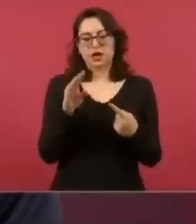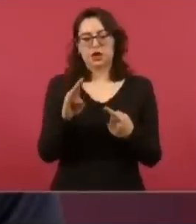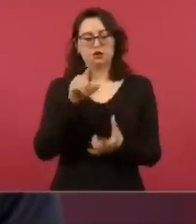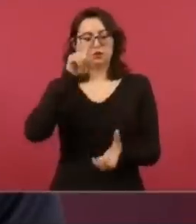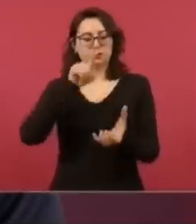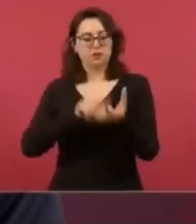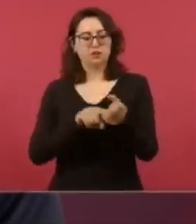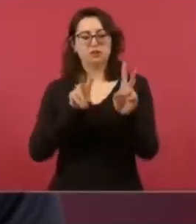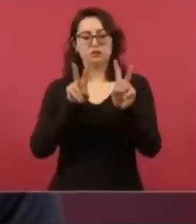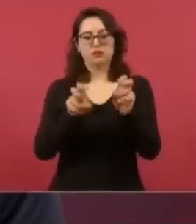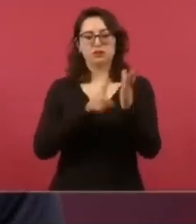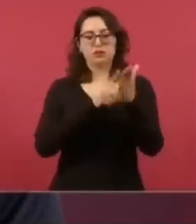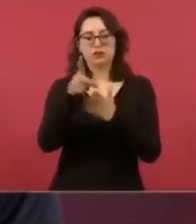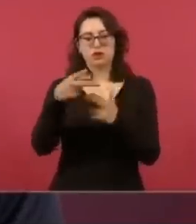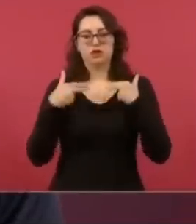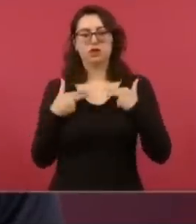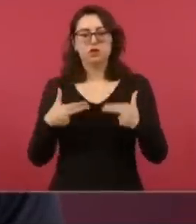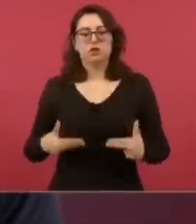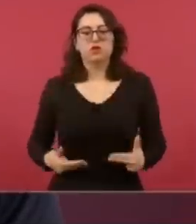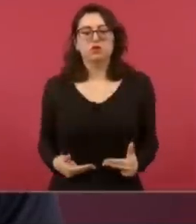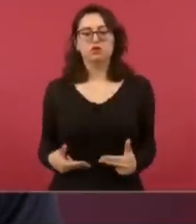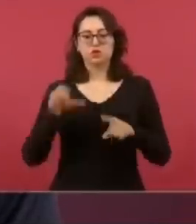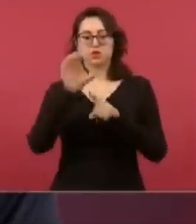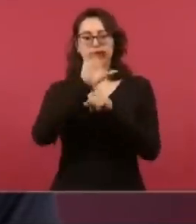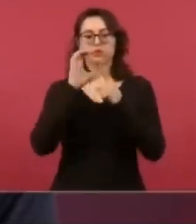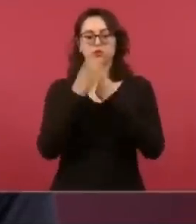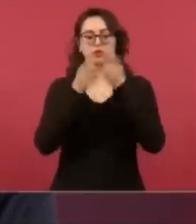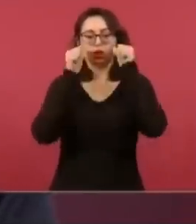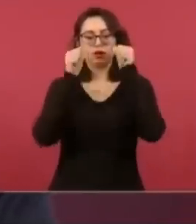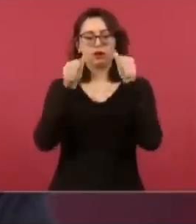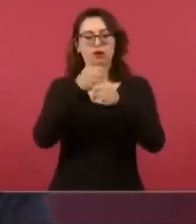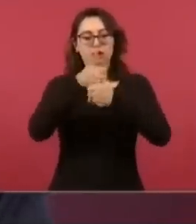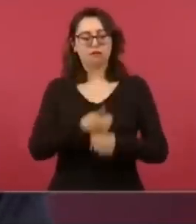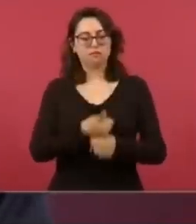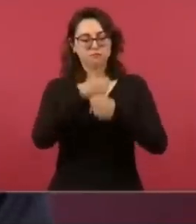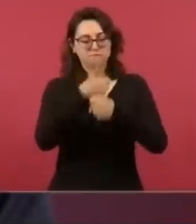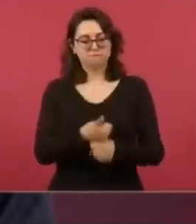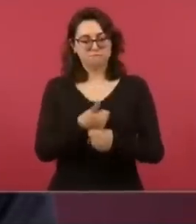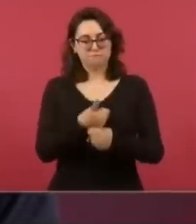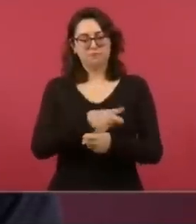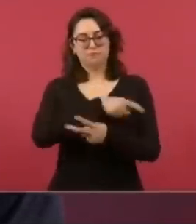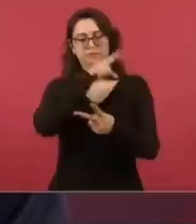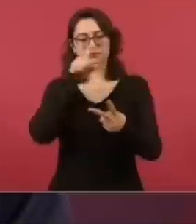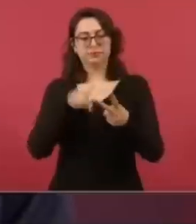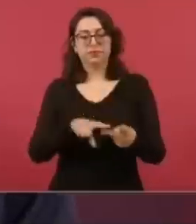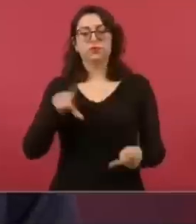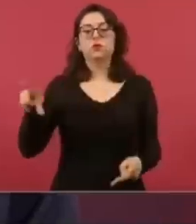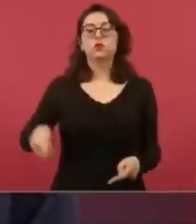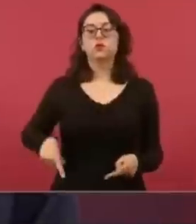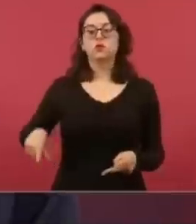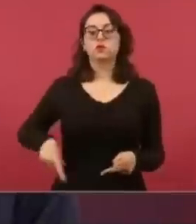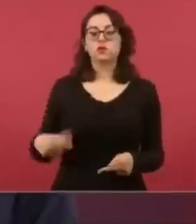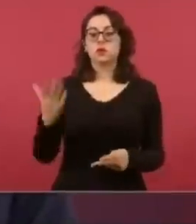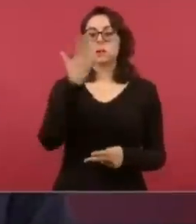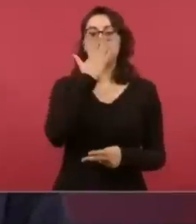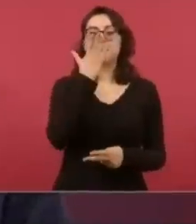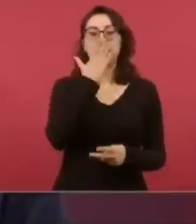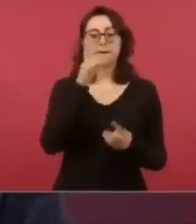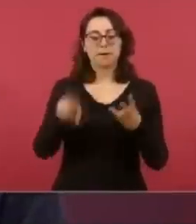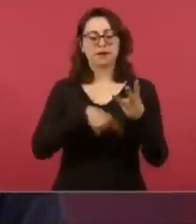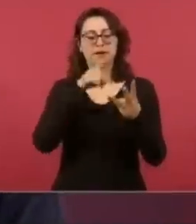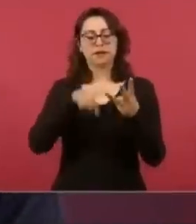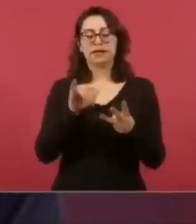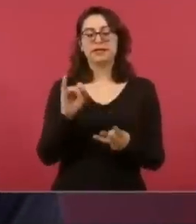y protección de los derechos humanos y la comisión ejecutiva atención a víctimas así como con el gobierno de sonora y el Instituto Mexicano